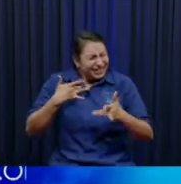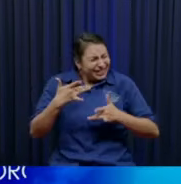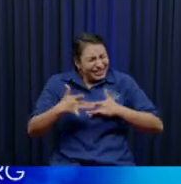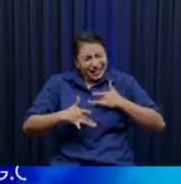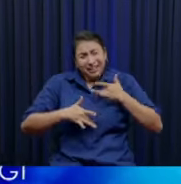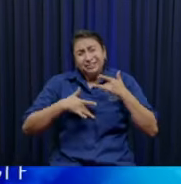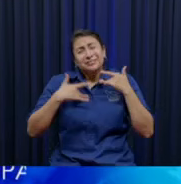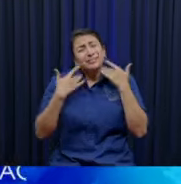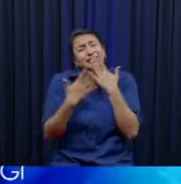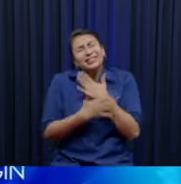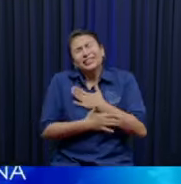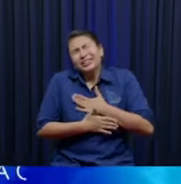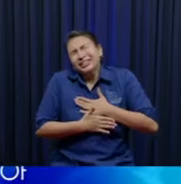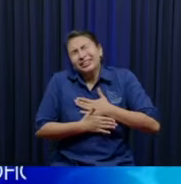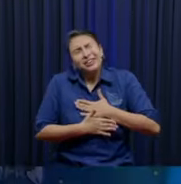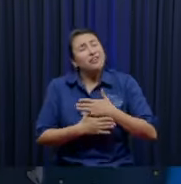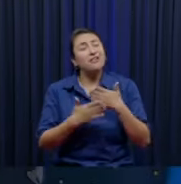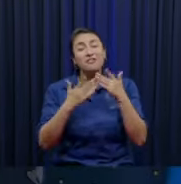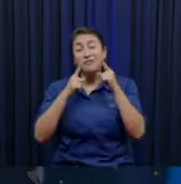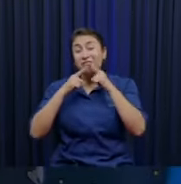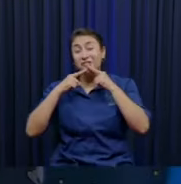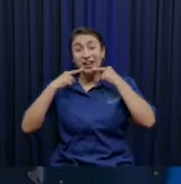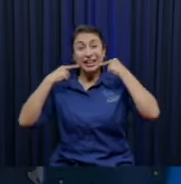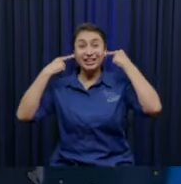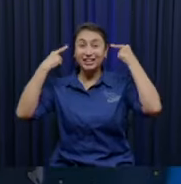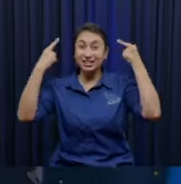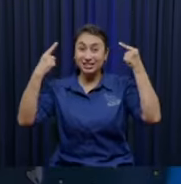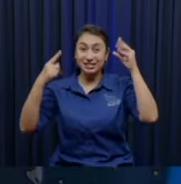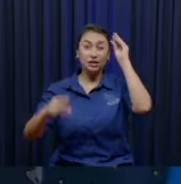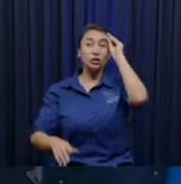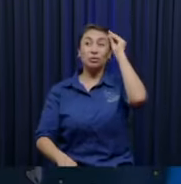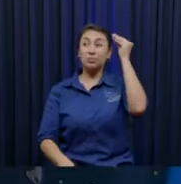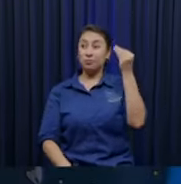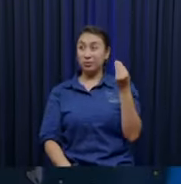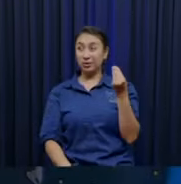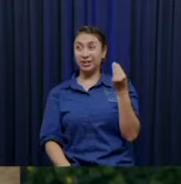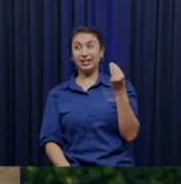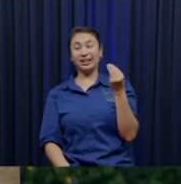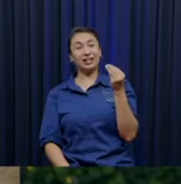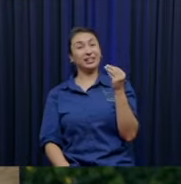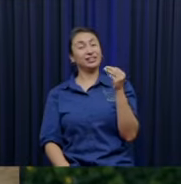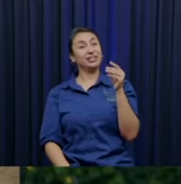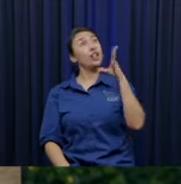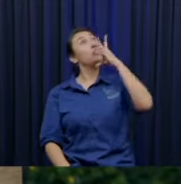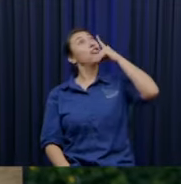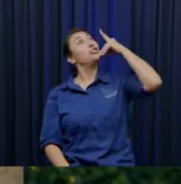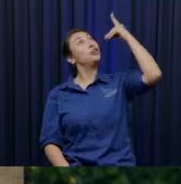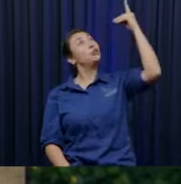Porque sí fue un pecado, sí, horrible, vender 10,000 personas,